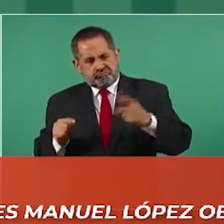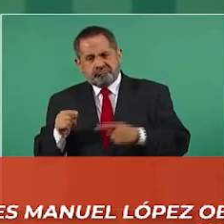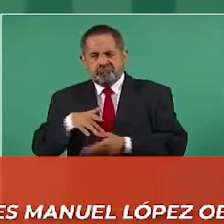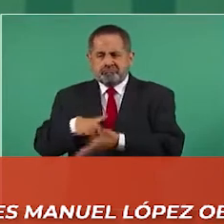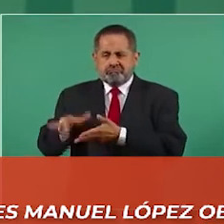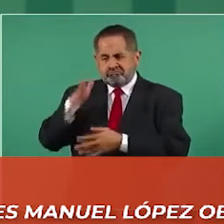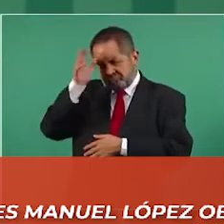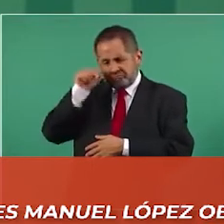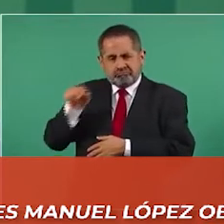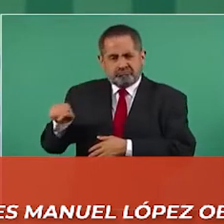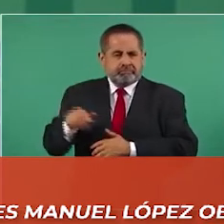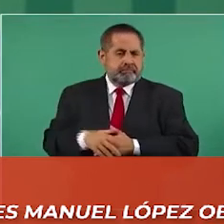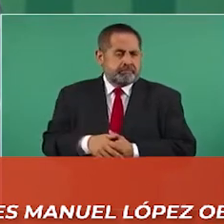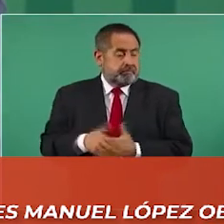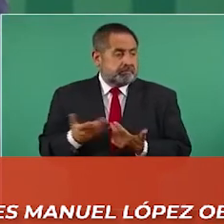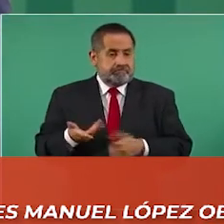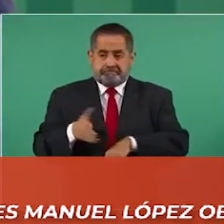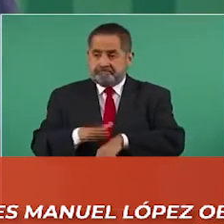e invito